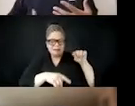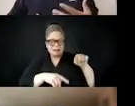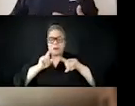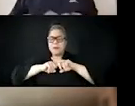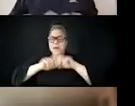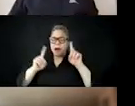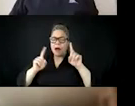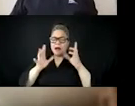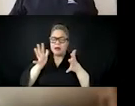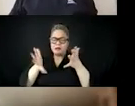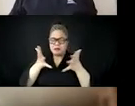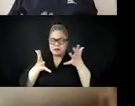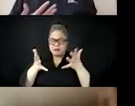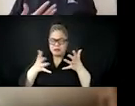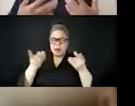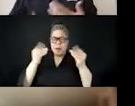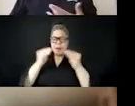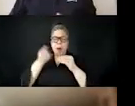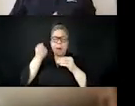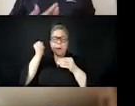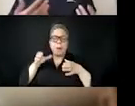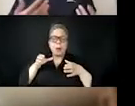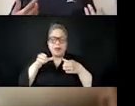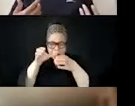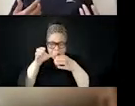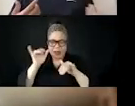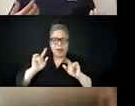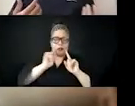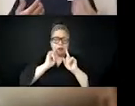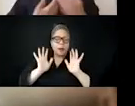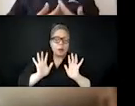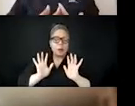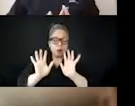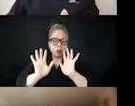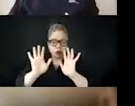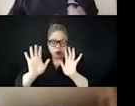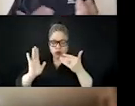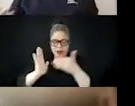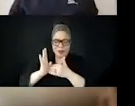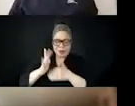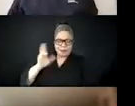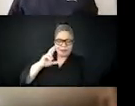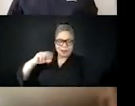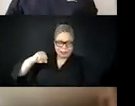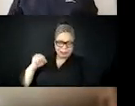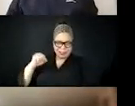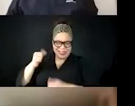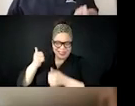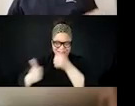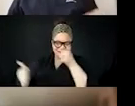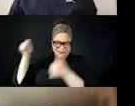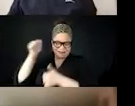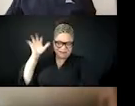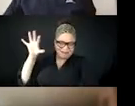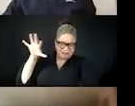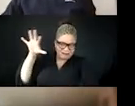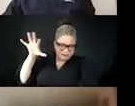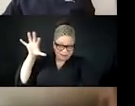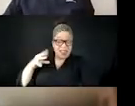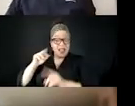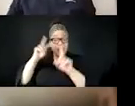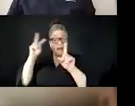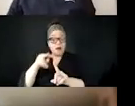vemos moverse hasta un tipo de autoritarismo en miriam emilia ya estés a nuestros